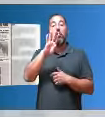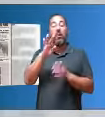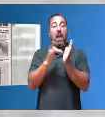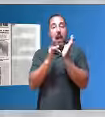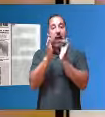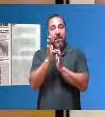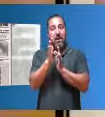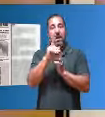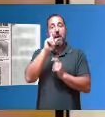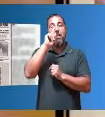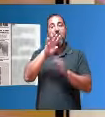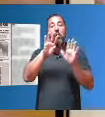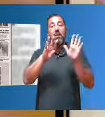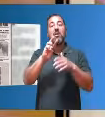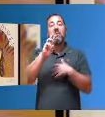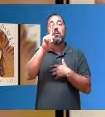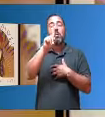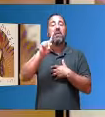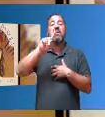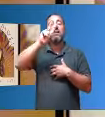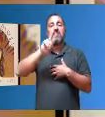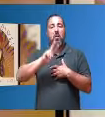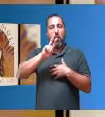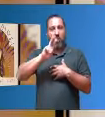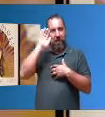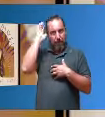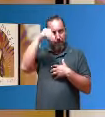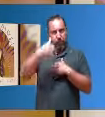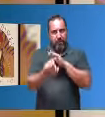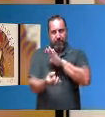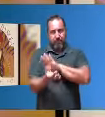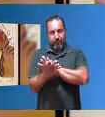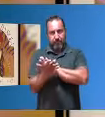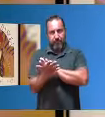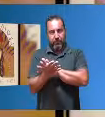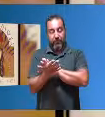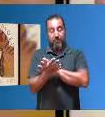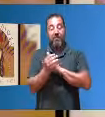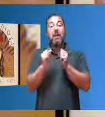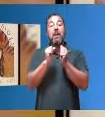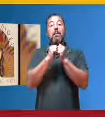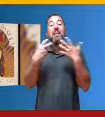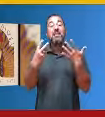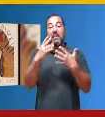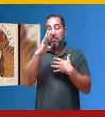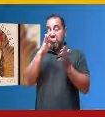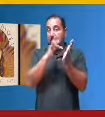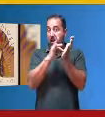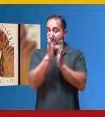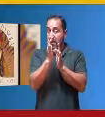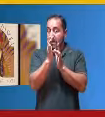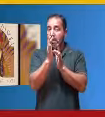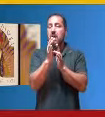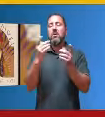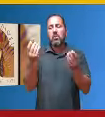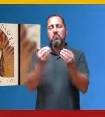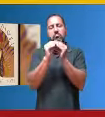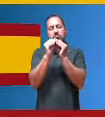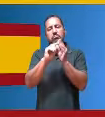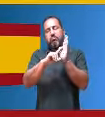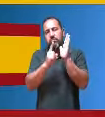país, siendo proclamada el 14 de abril de 1931 la Segunda República. El 27 de